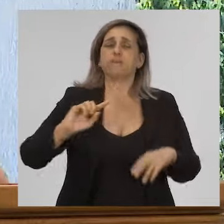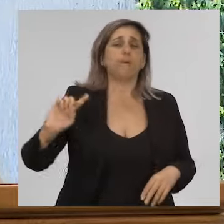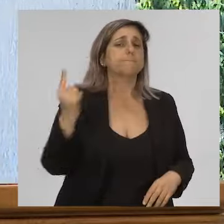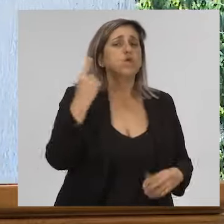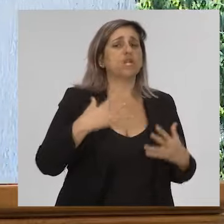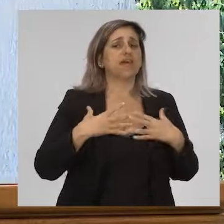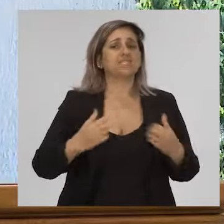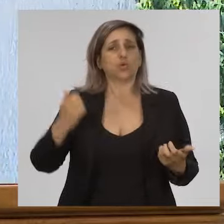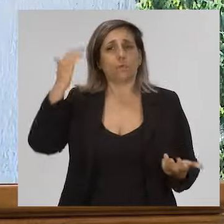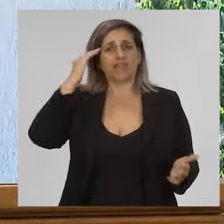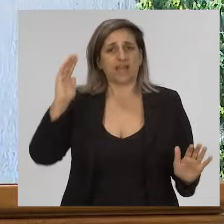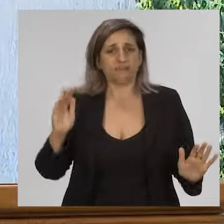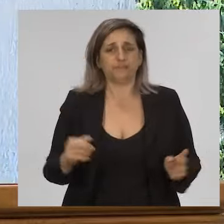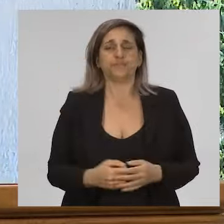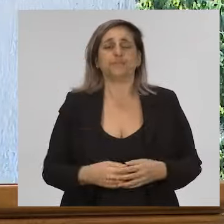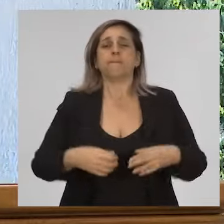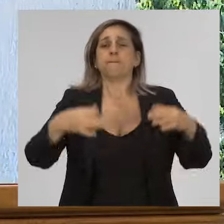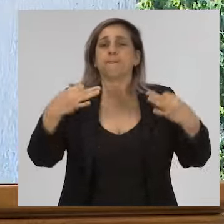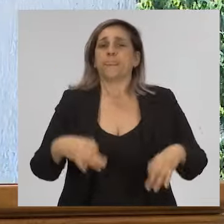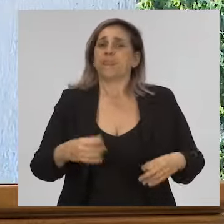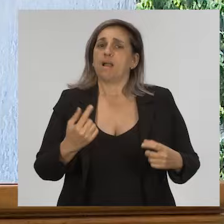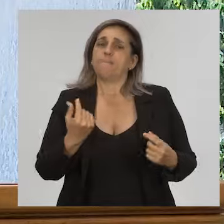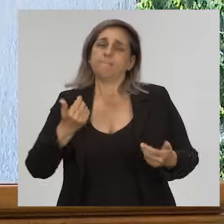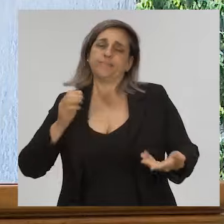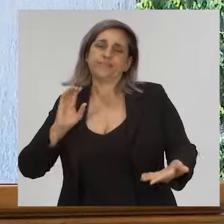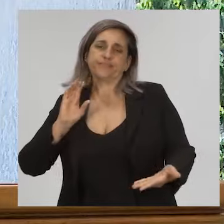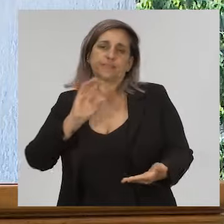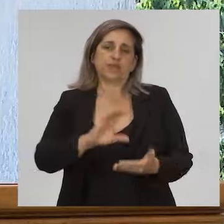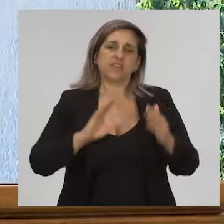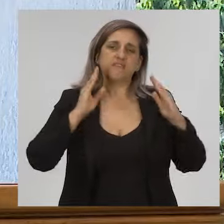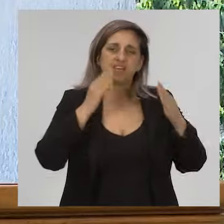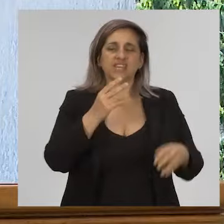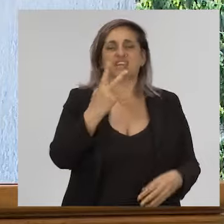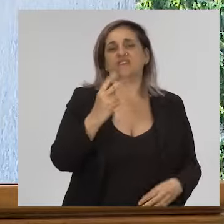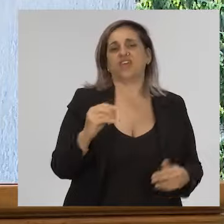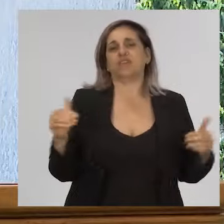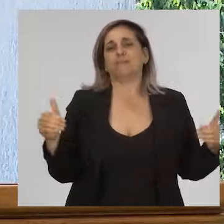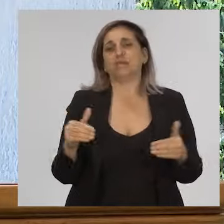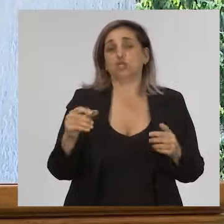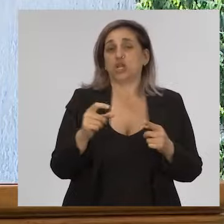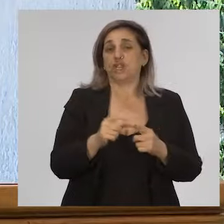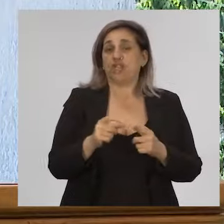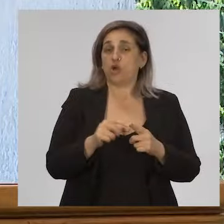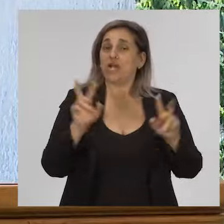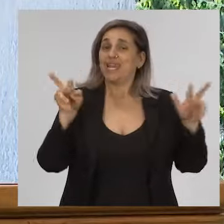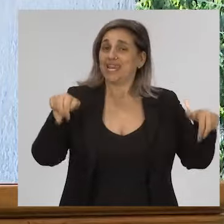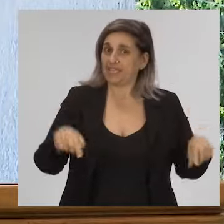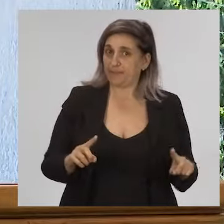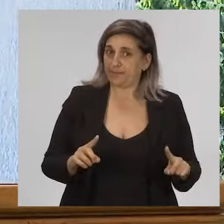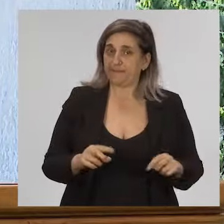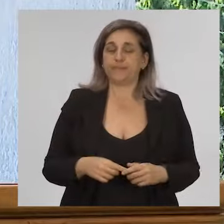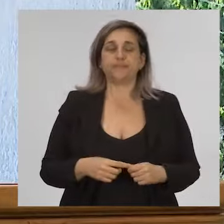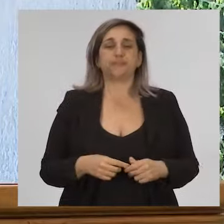establecimos que esta era una prioridad, que íbamos a destinar, a invertir 20 millones de dólares en este